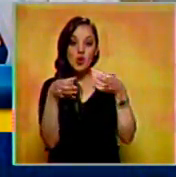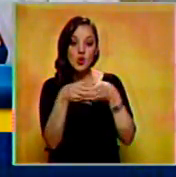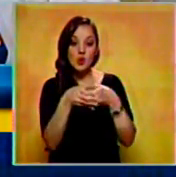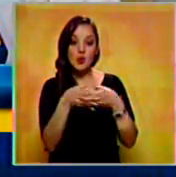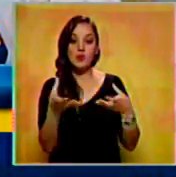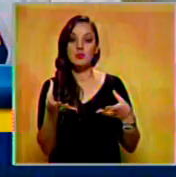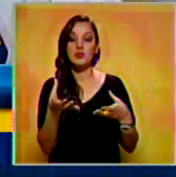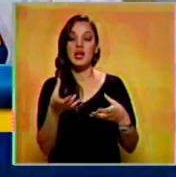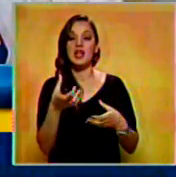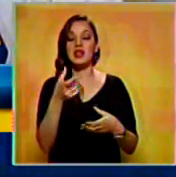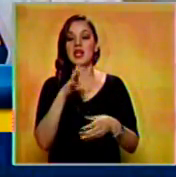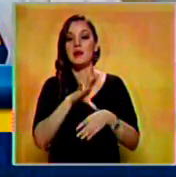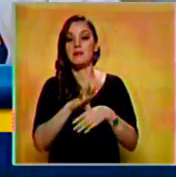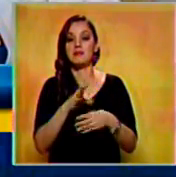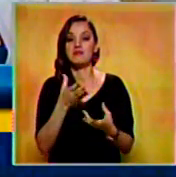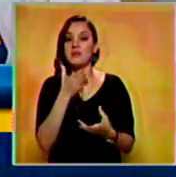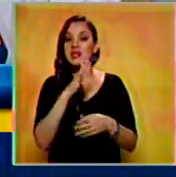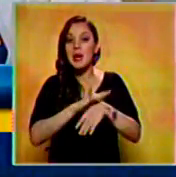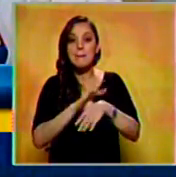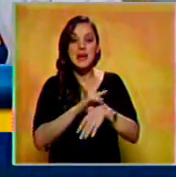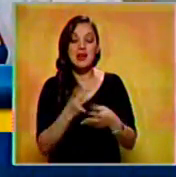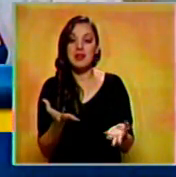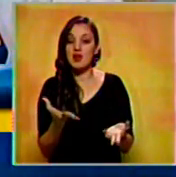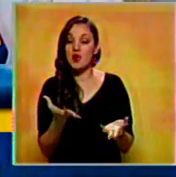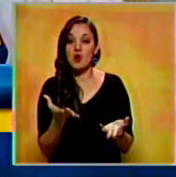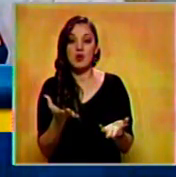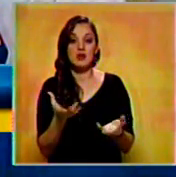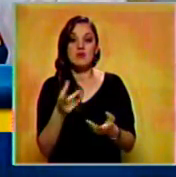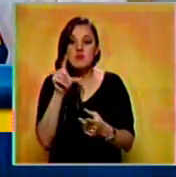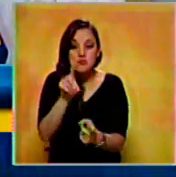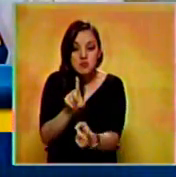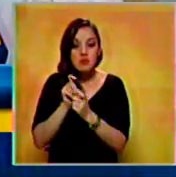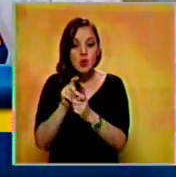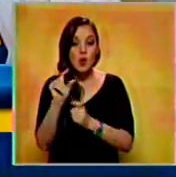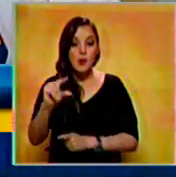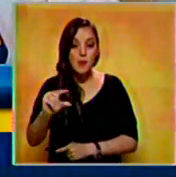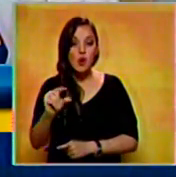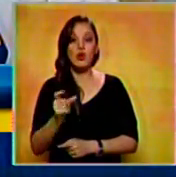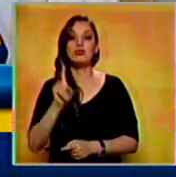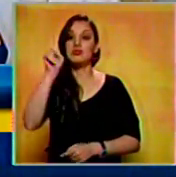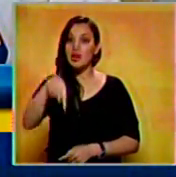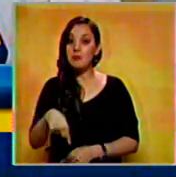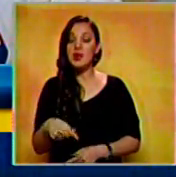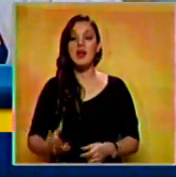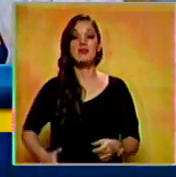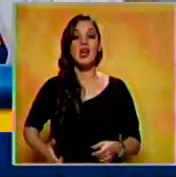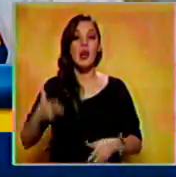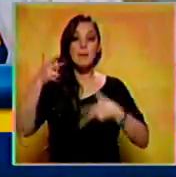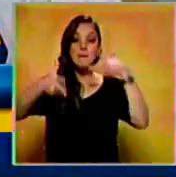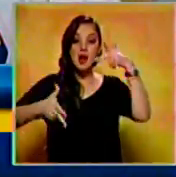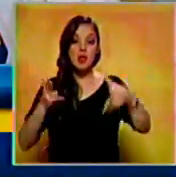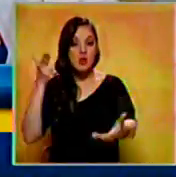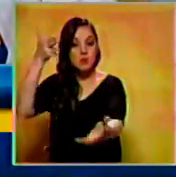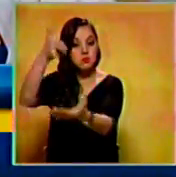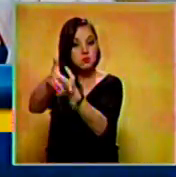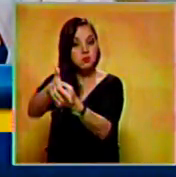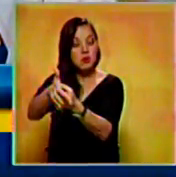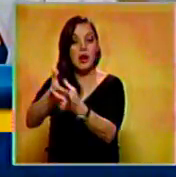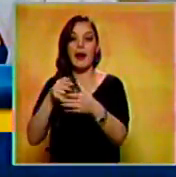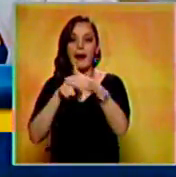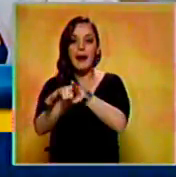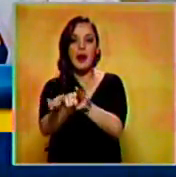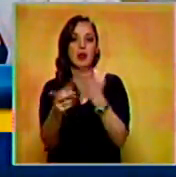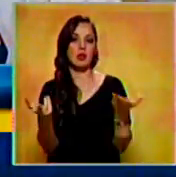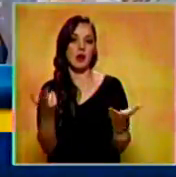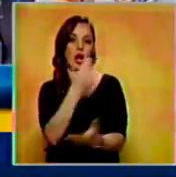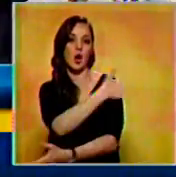hospitales y el asalto permanente de cualquier persona que entre por las puertas